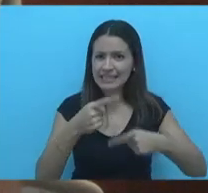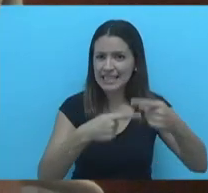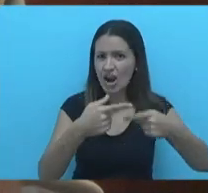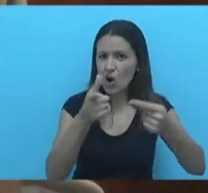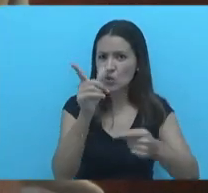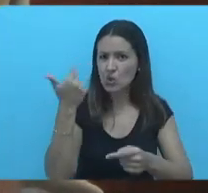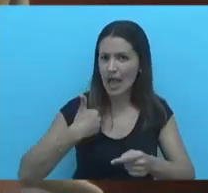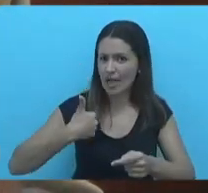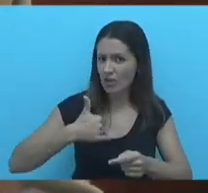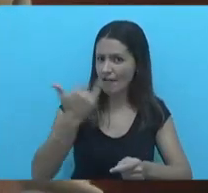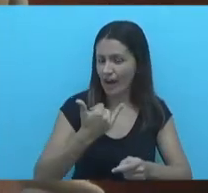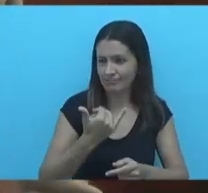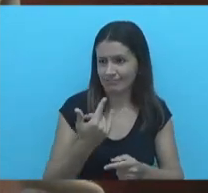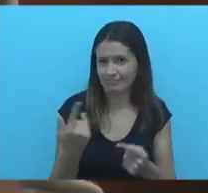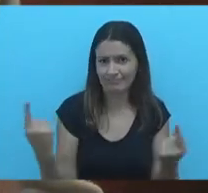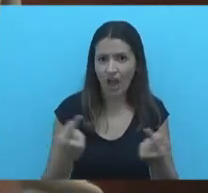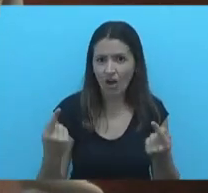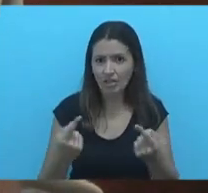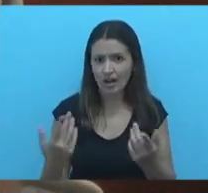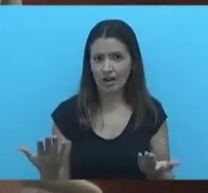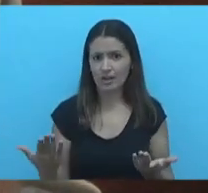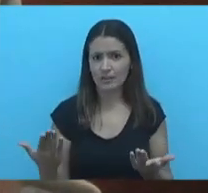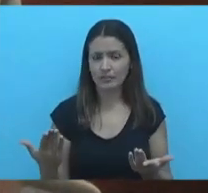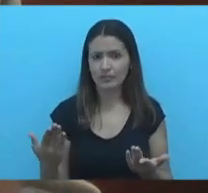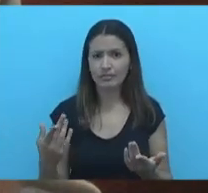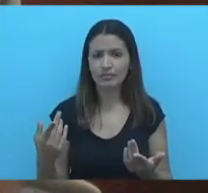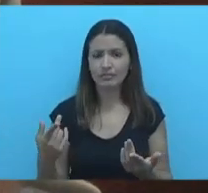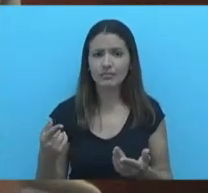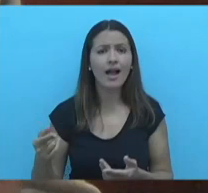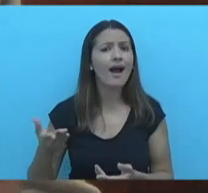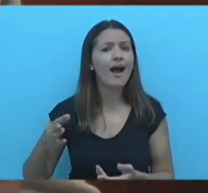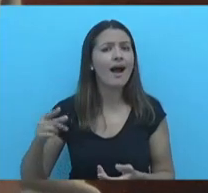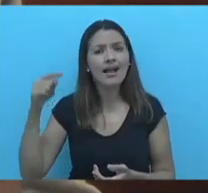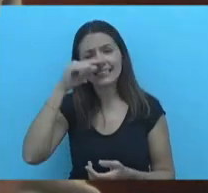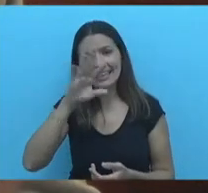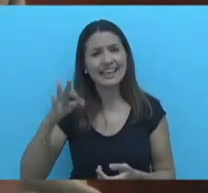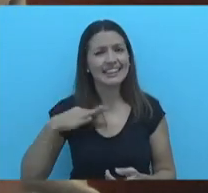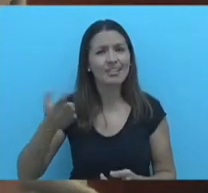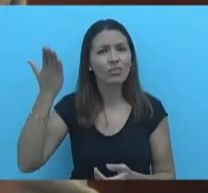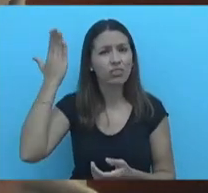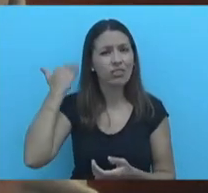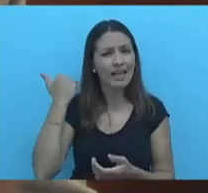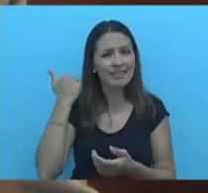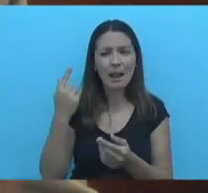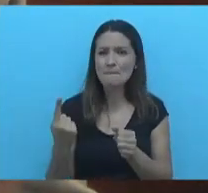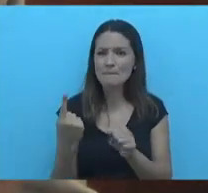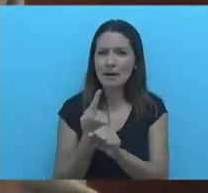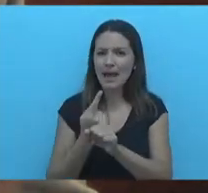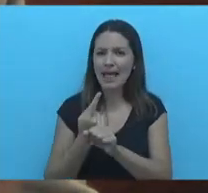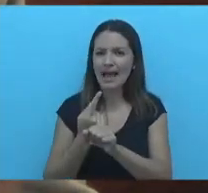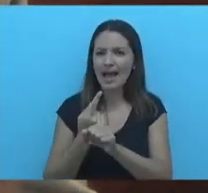nacional. Aquel camino que se trazó hace 70 años demostró cómo era posible desde el